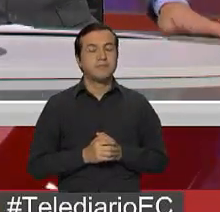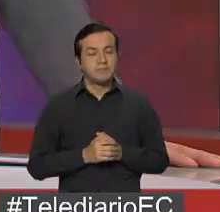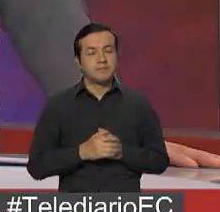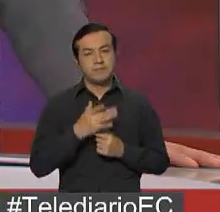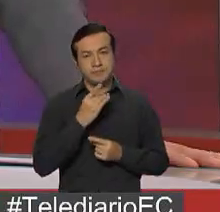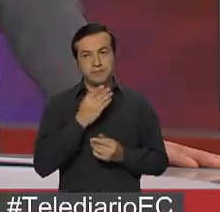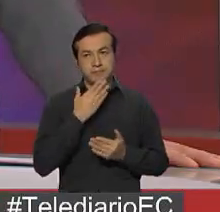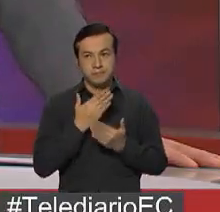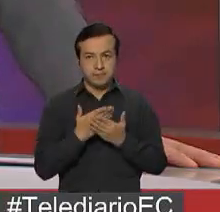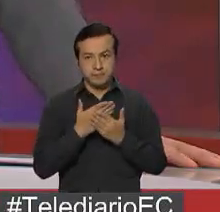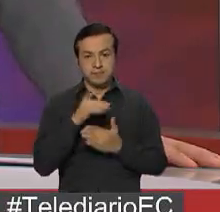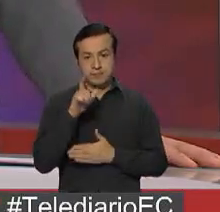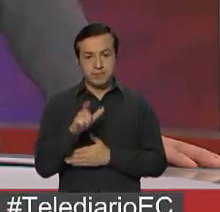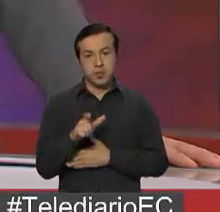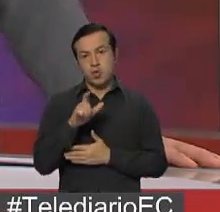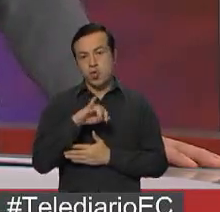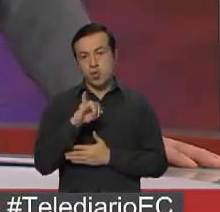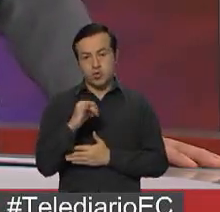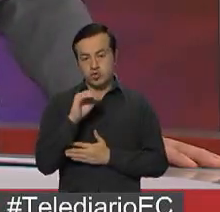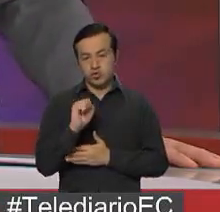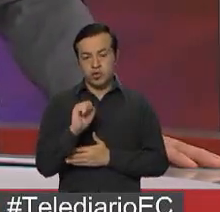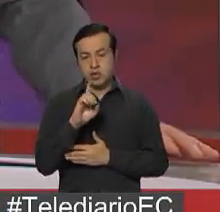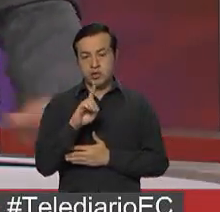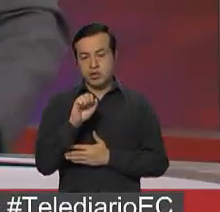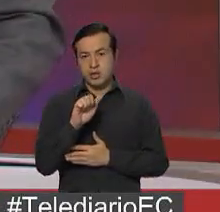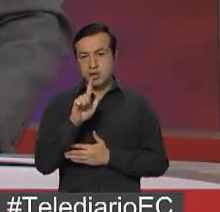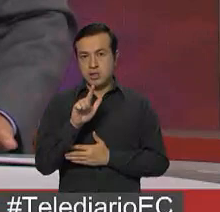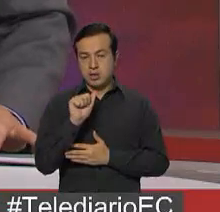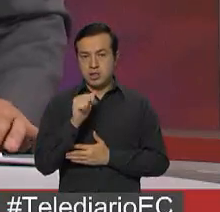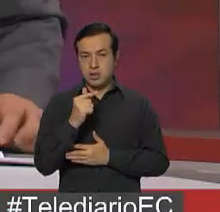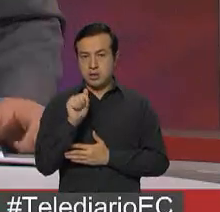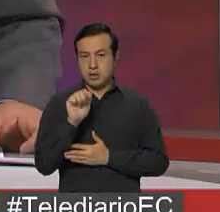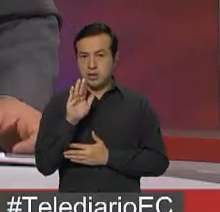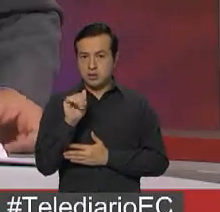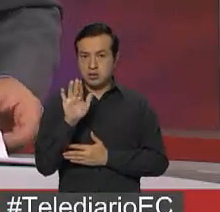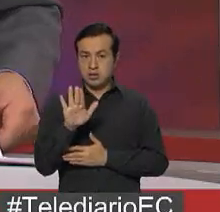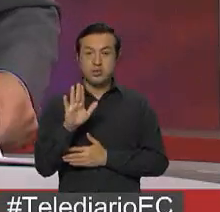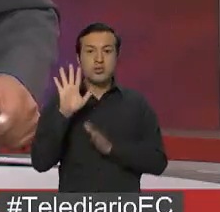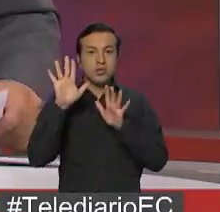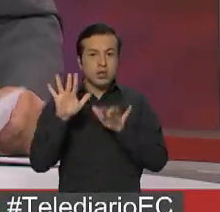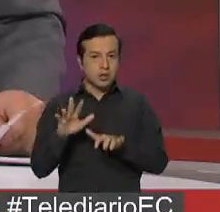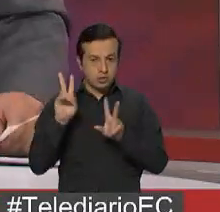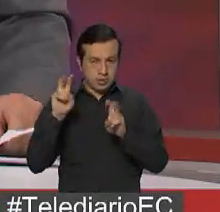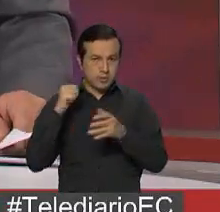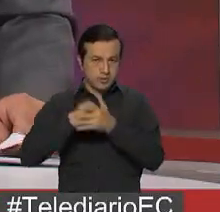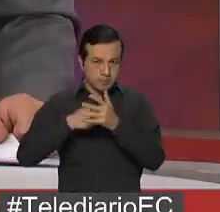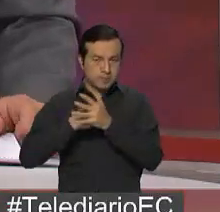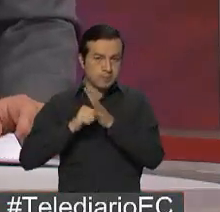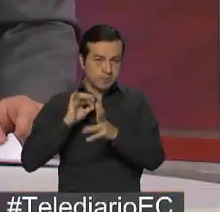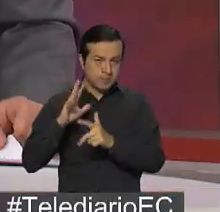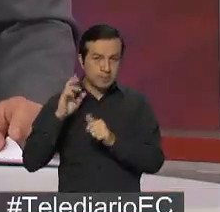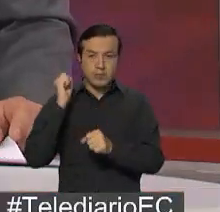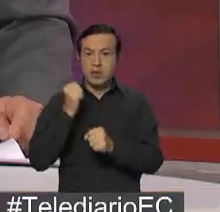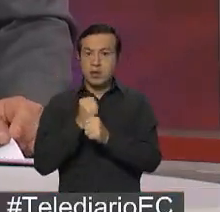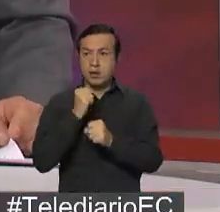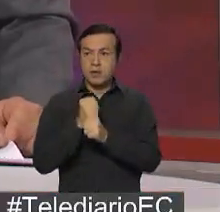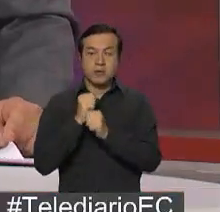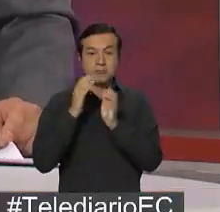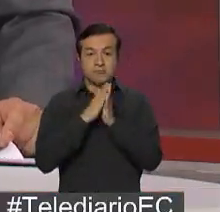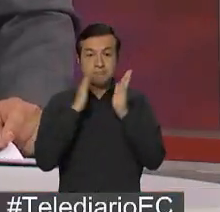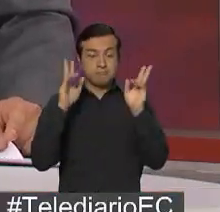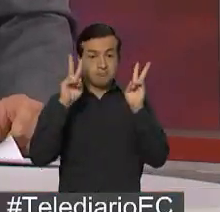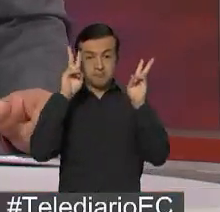agradecemos al doctor jose de lagasca secretario anticorrupción por ofrecernos su punto de vista y el trabajo que se está cumpliendo frente a estos últimos